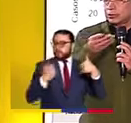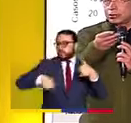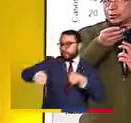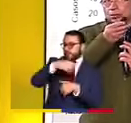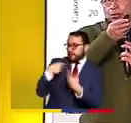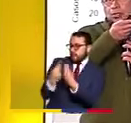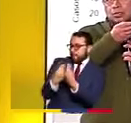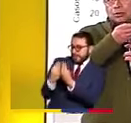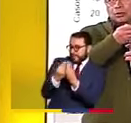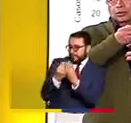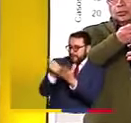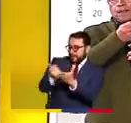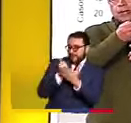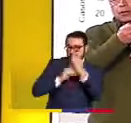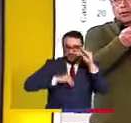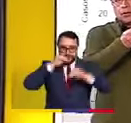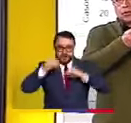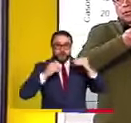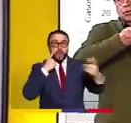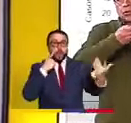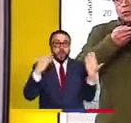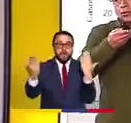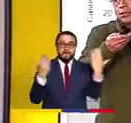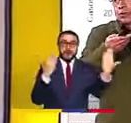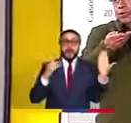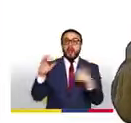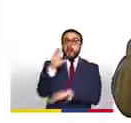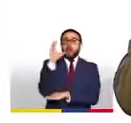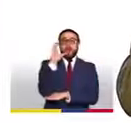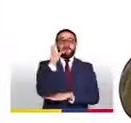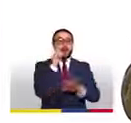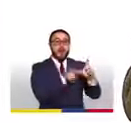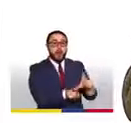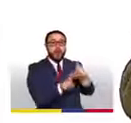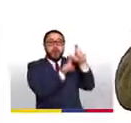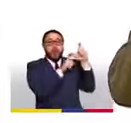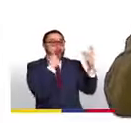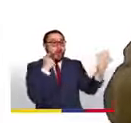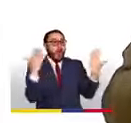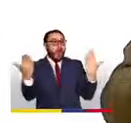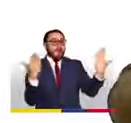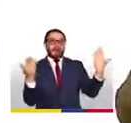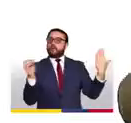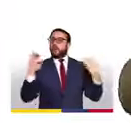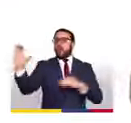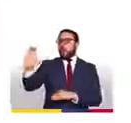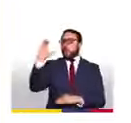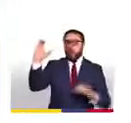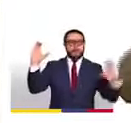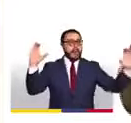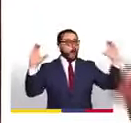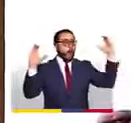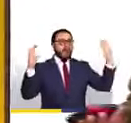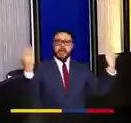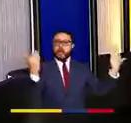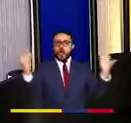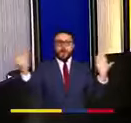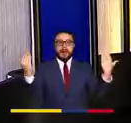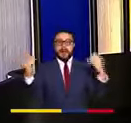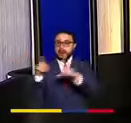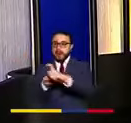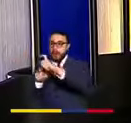hacer esto, no es comparar Colombia solo con La Guajira, es comparar Colombia con Colombia y La Guajira con La